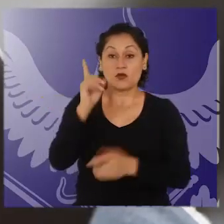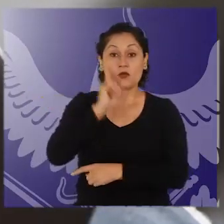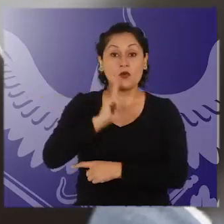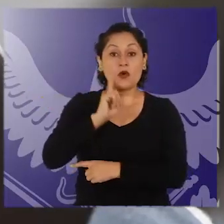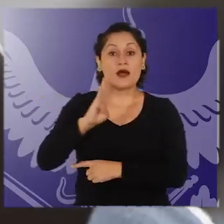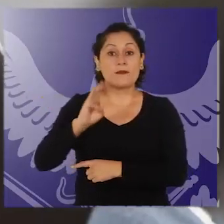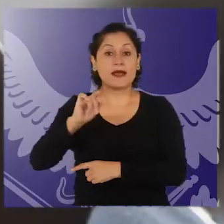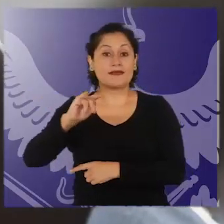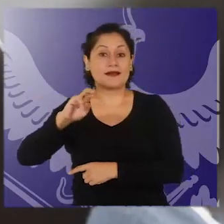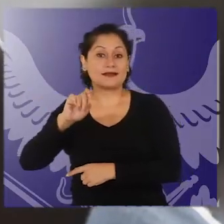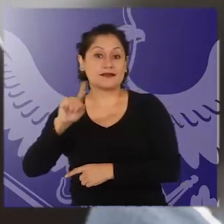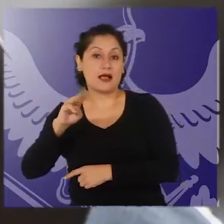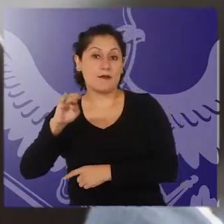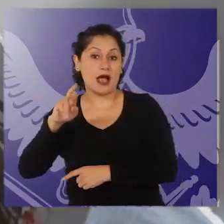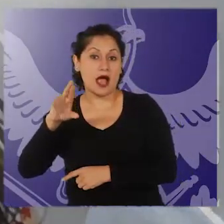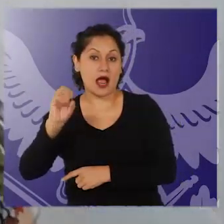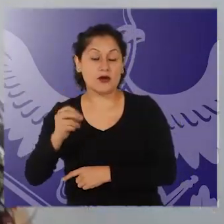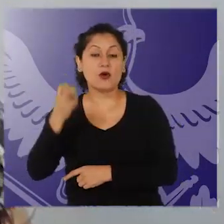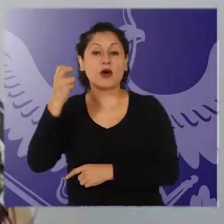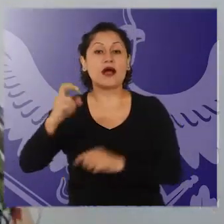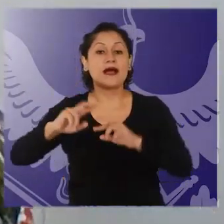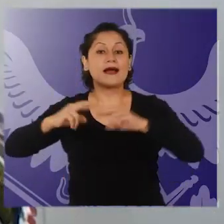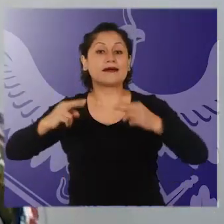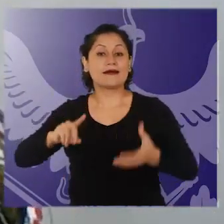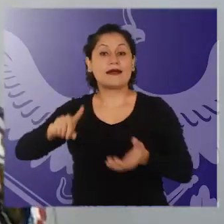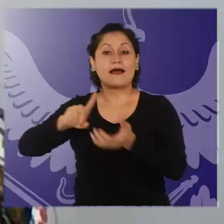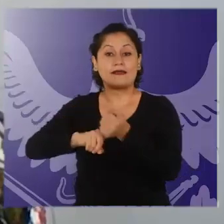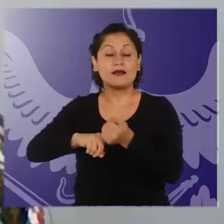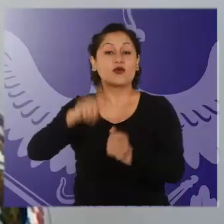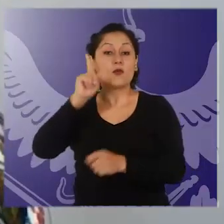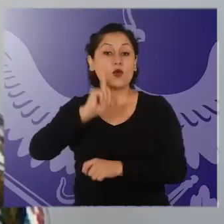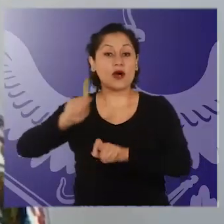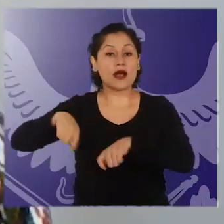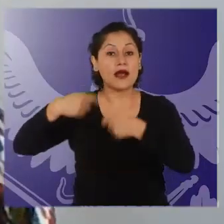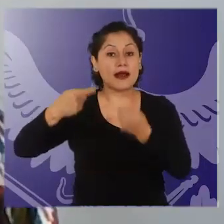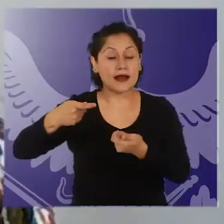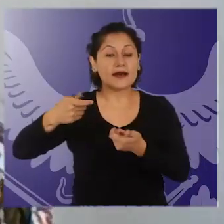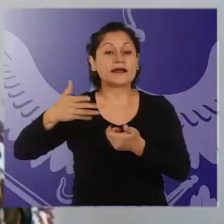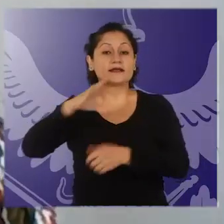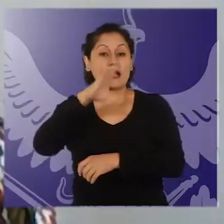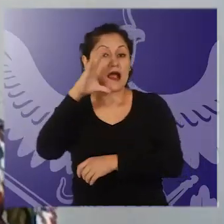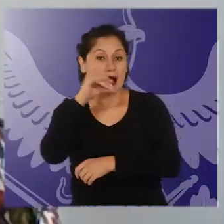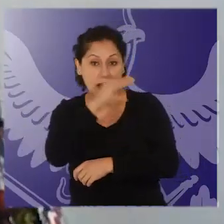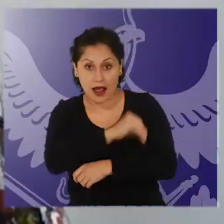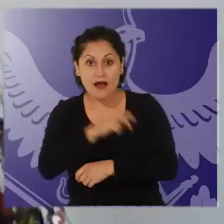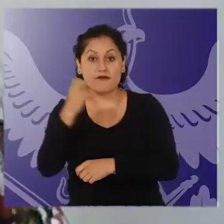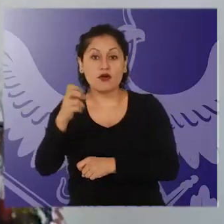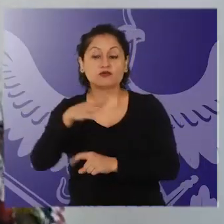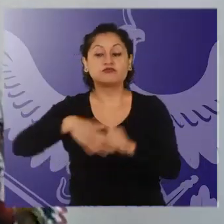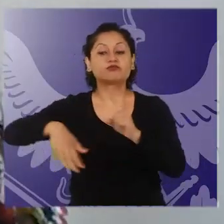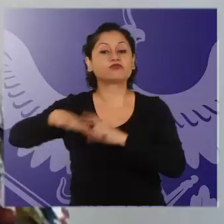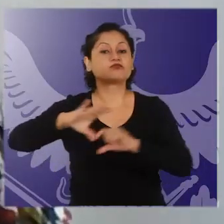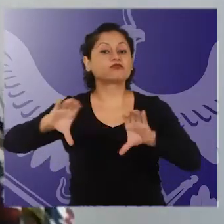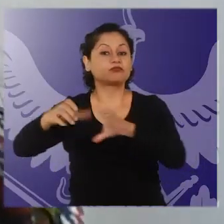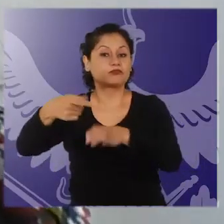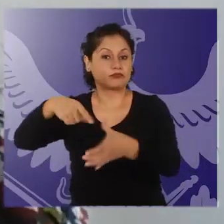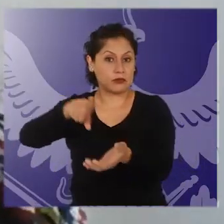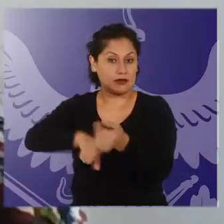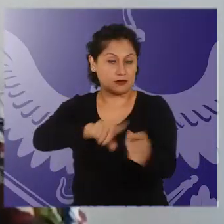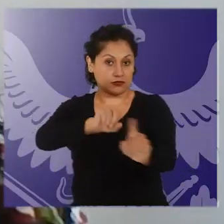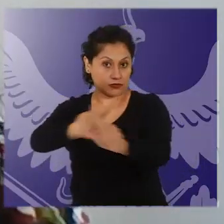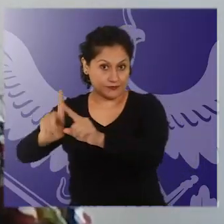salud. En esta ocasión, Beatriz Amaro, activista afromexicana, integrante de la Red de Mujeres